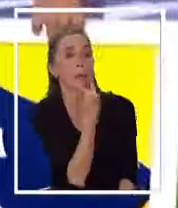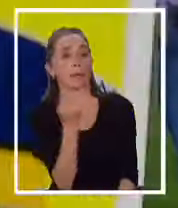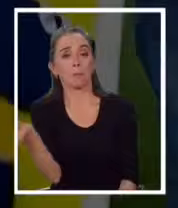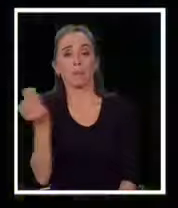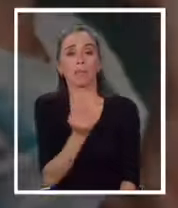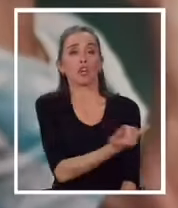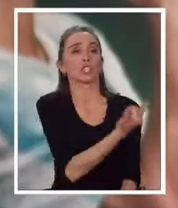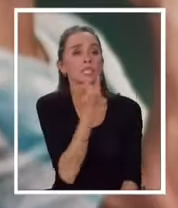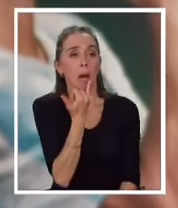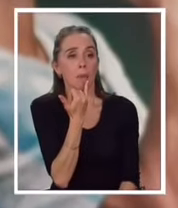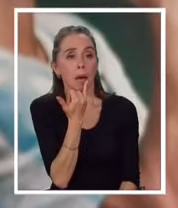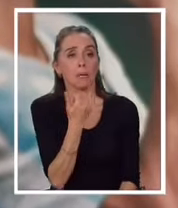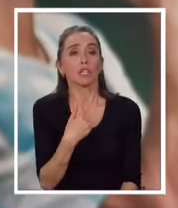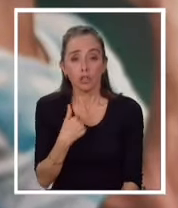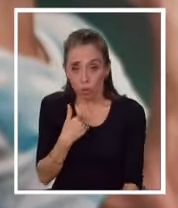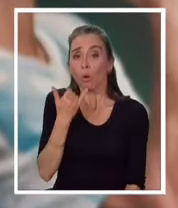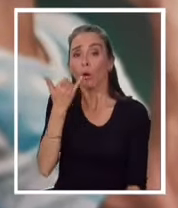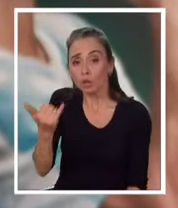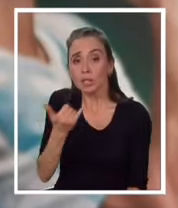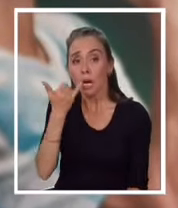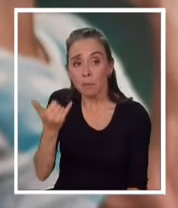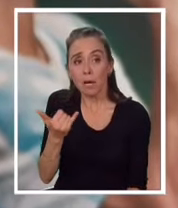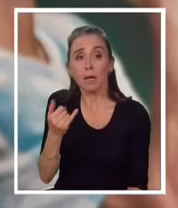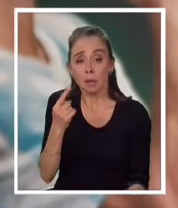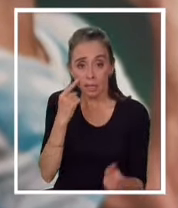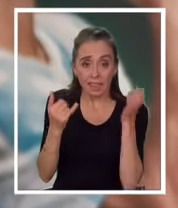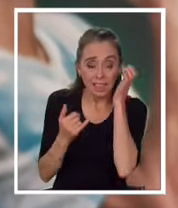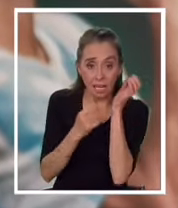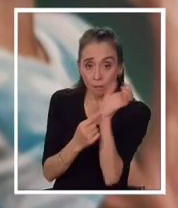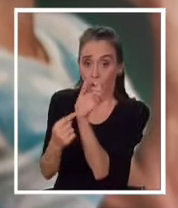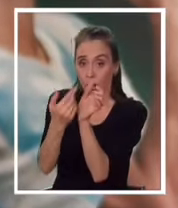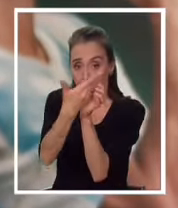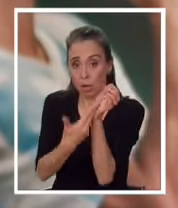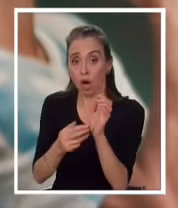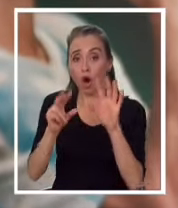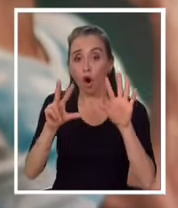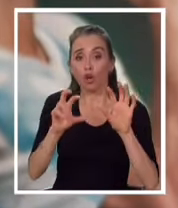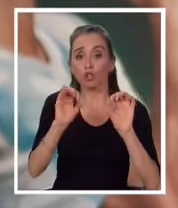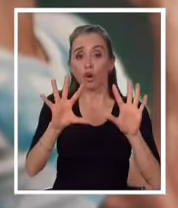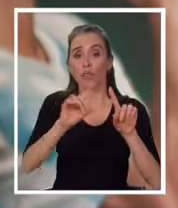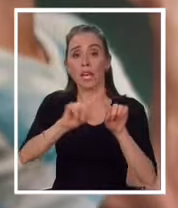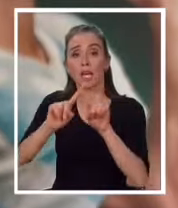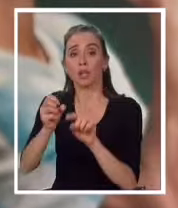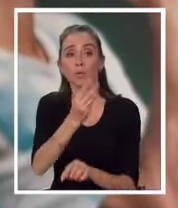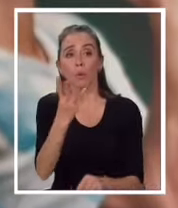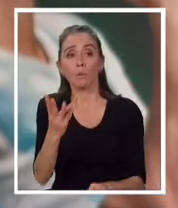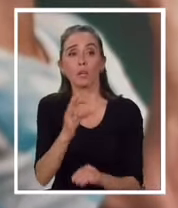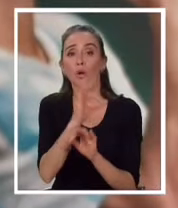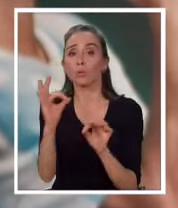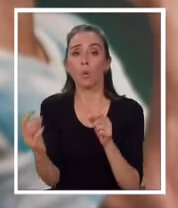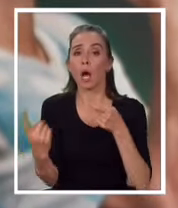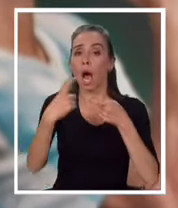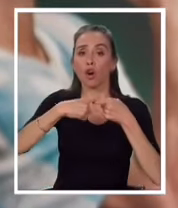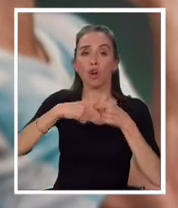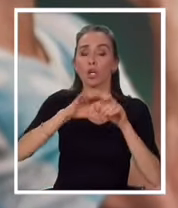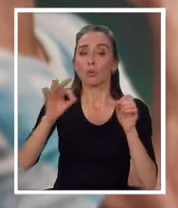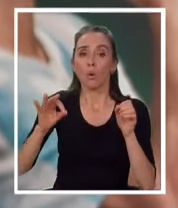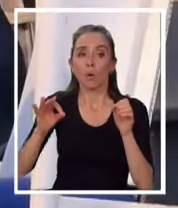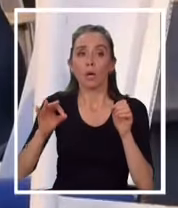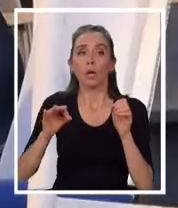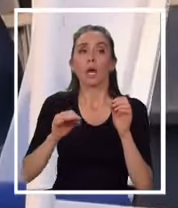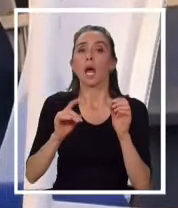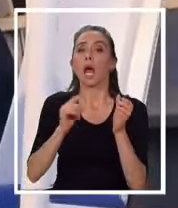Llámame, Guille. Y lo llamaba. Si yo te muestro el teléfono, debo tener 8 o 10 números. Nunca se conectaba. ¿Por qué?